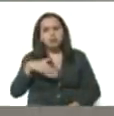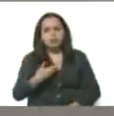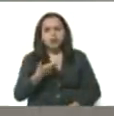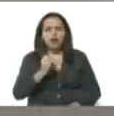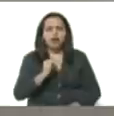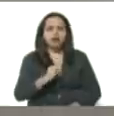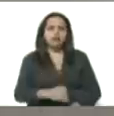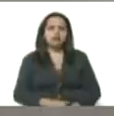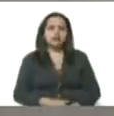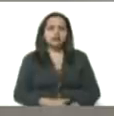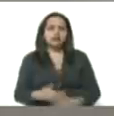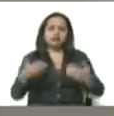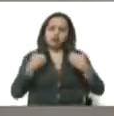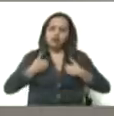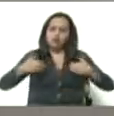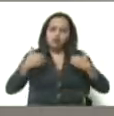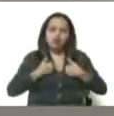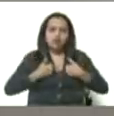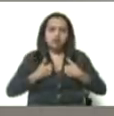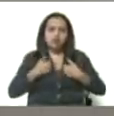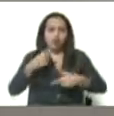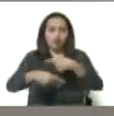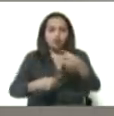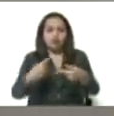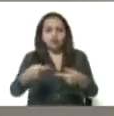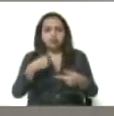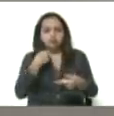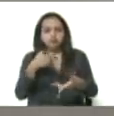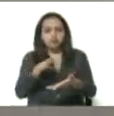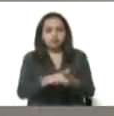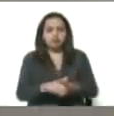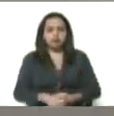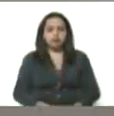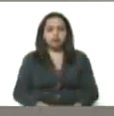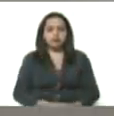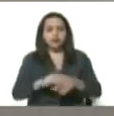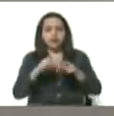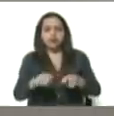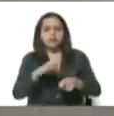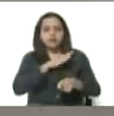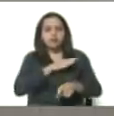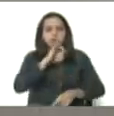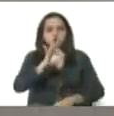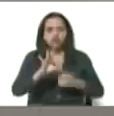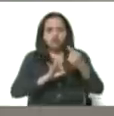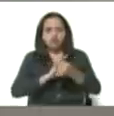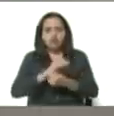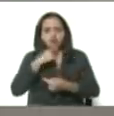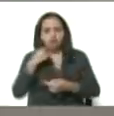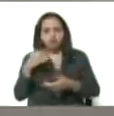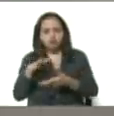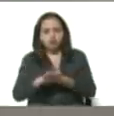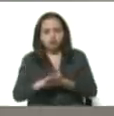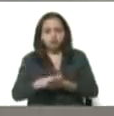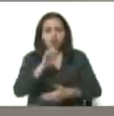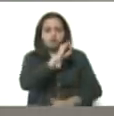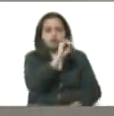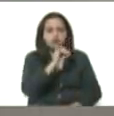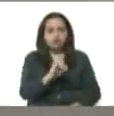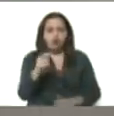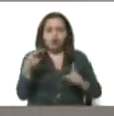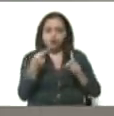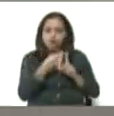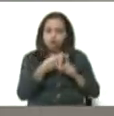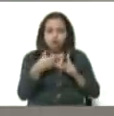estar sufriendo motivo de este fallecimiento. También tenemos 3 fallecidos en el estado Zulia.